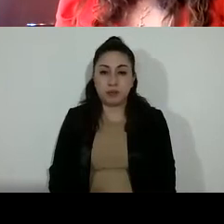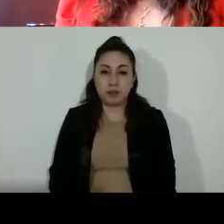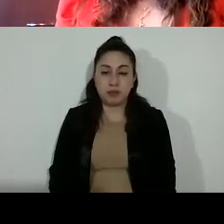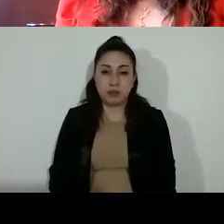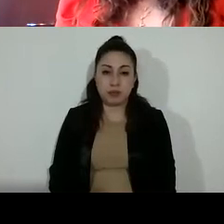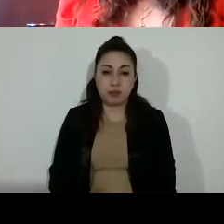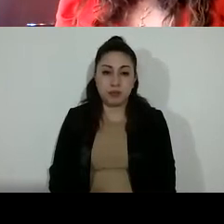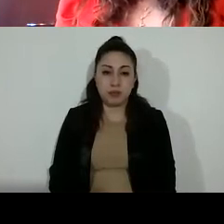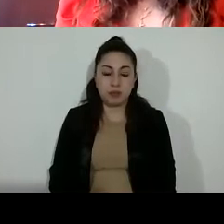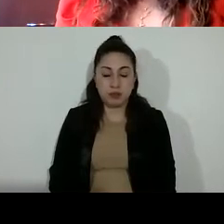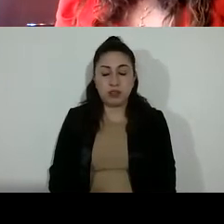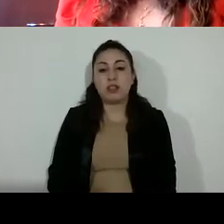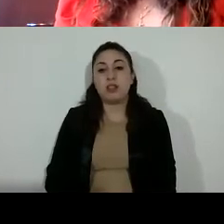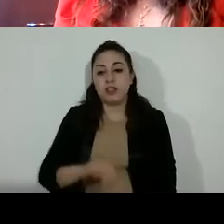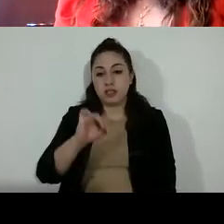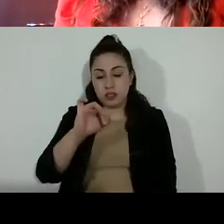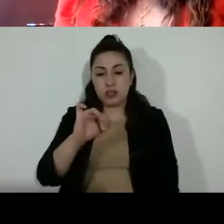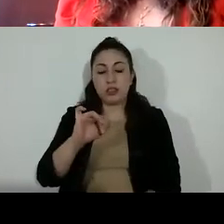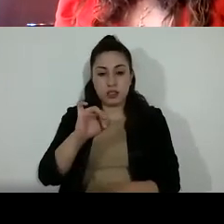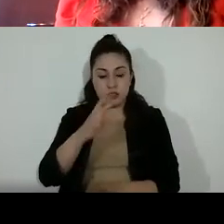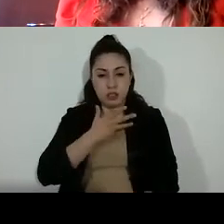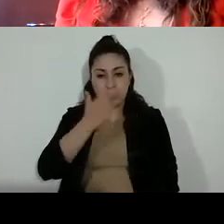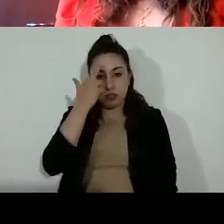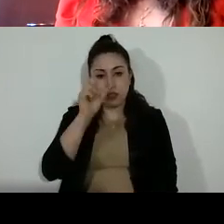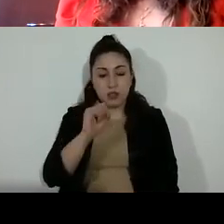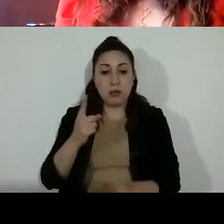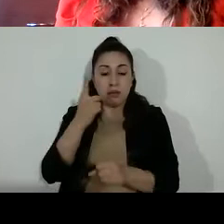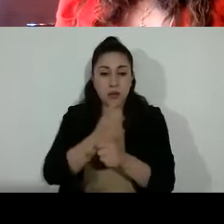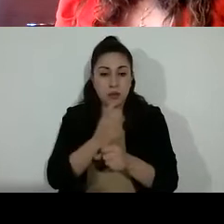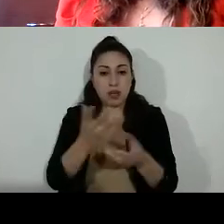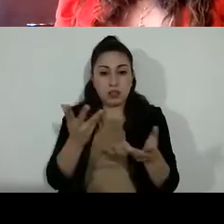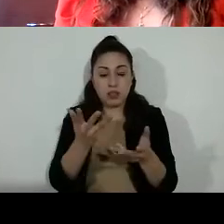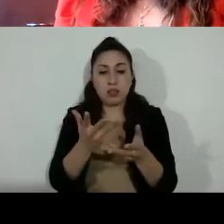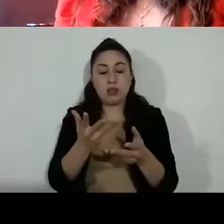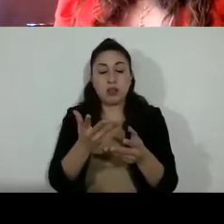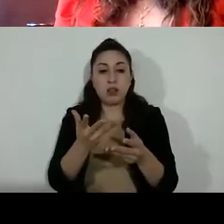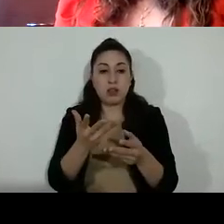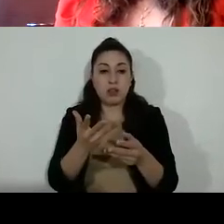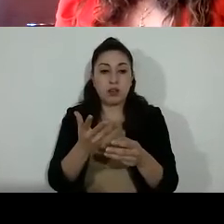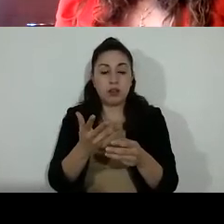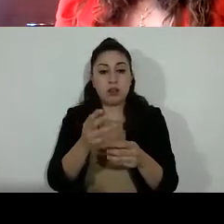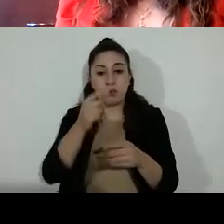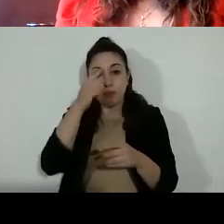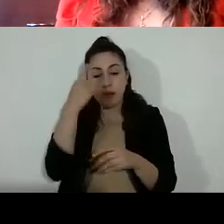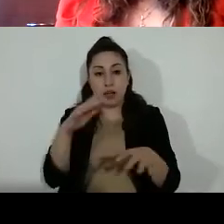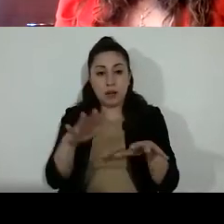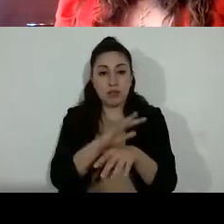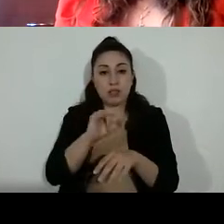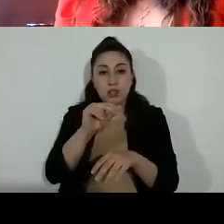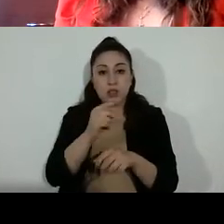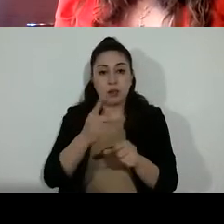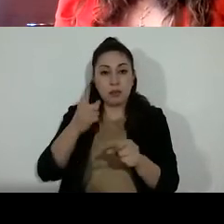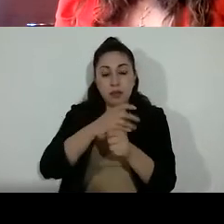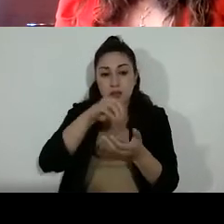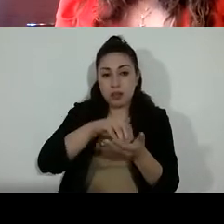Sí, efectivamente, por eso proponía yo en el sentido de que primero se votara por si habría que hacer una modificación al dictamen inicial.